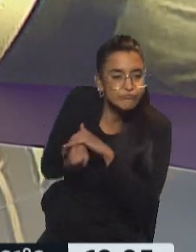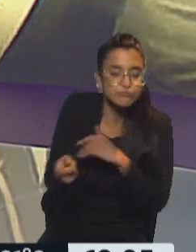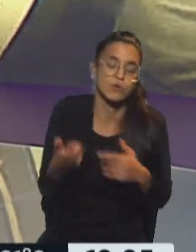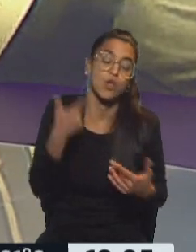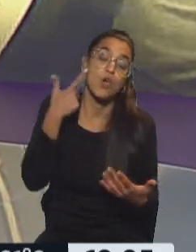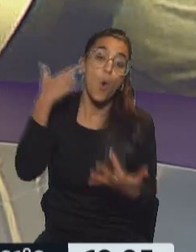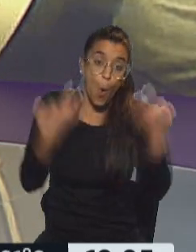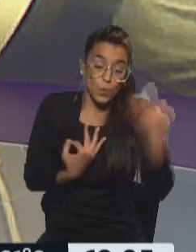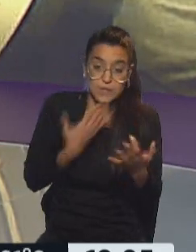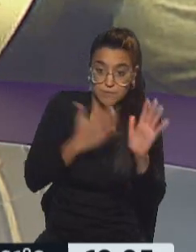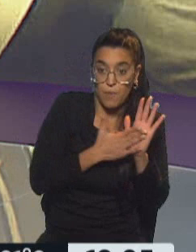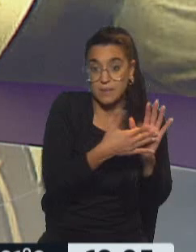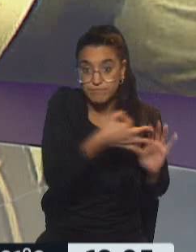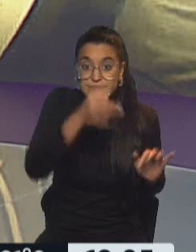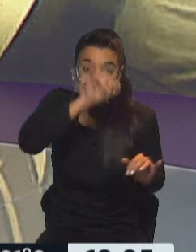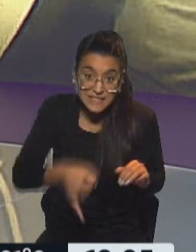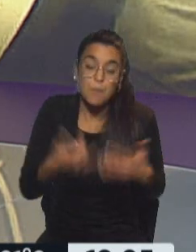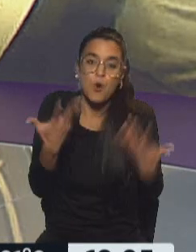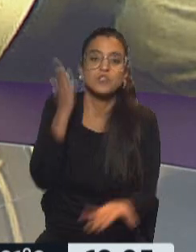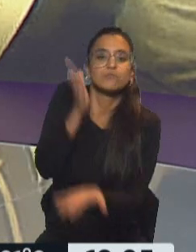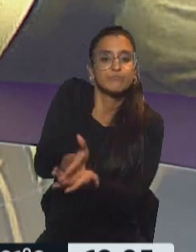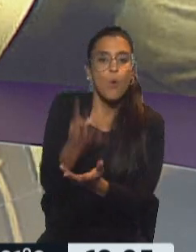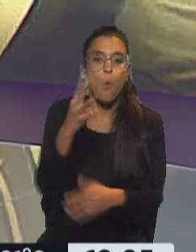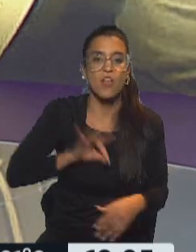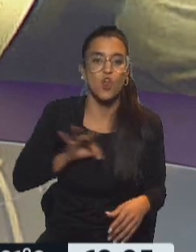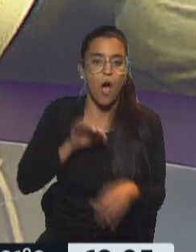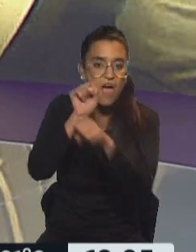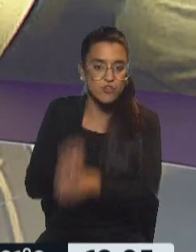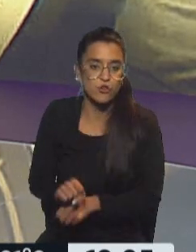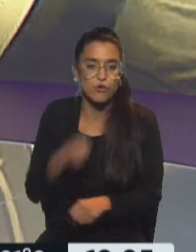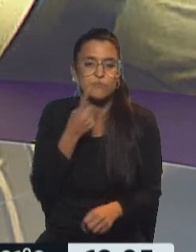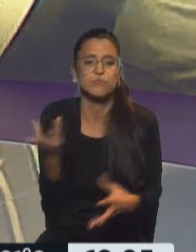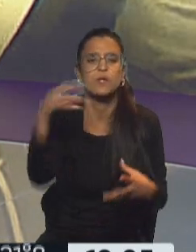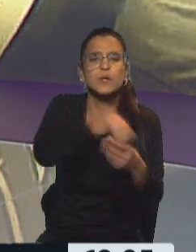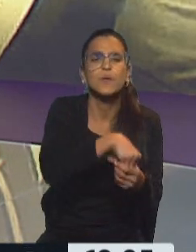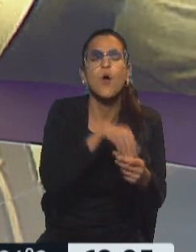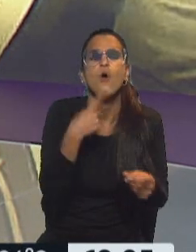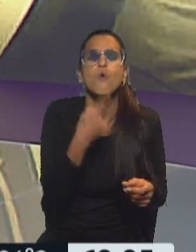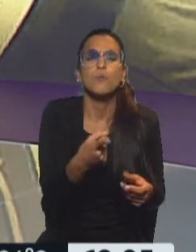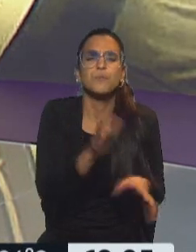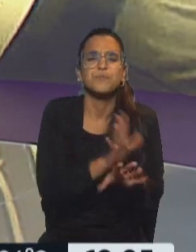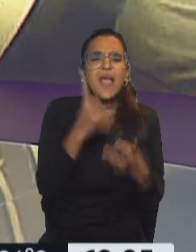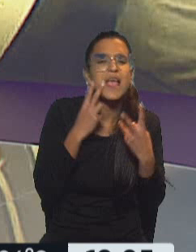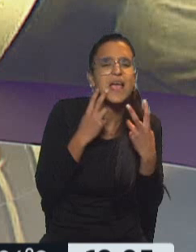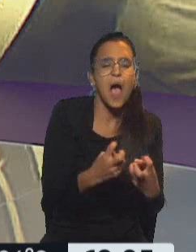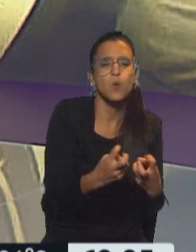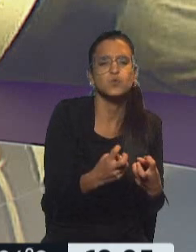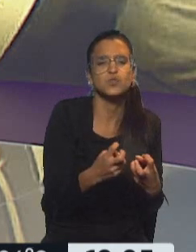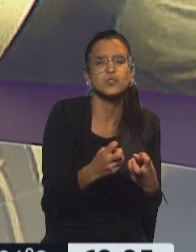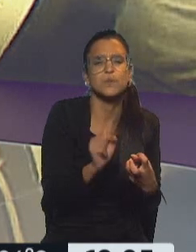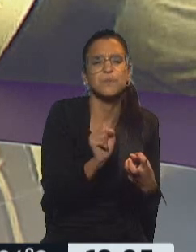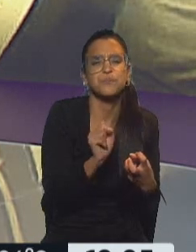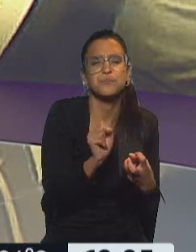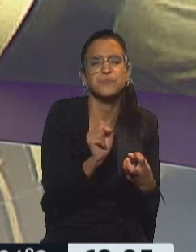por eso le dictan 4 años, para no involucrarlo en la conocida como causa de